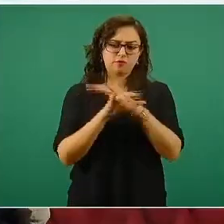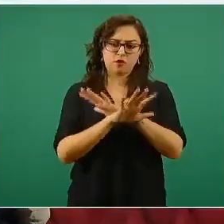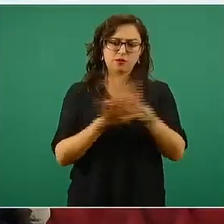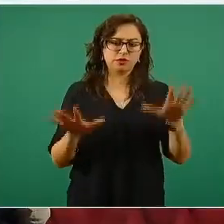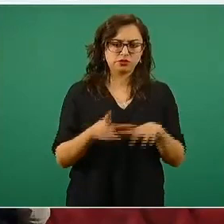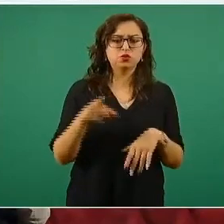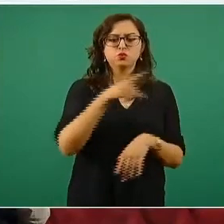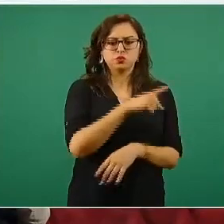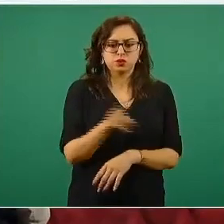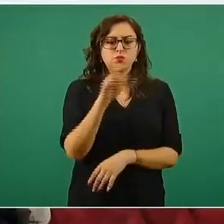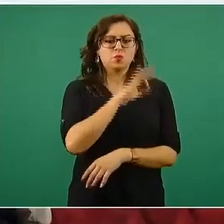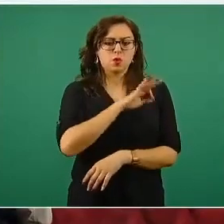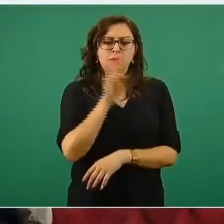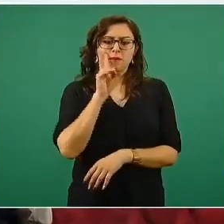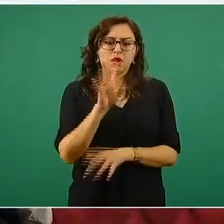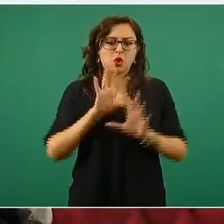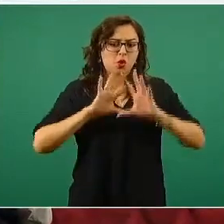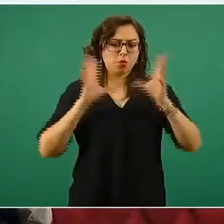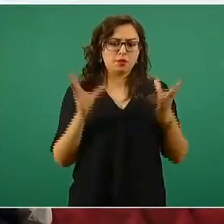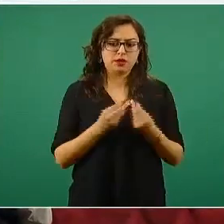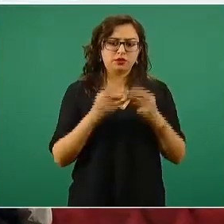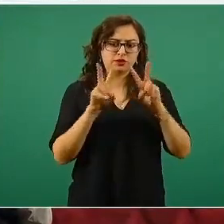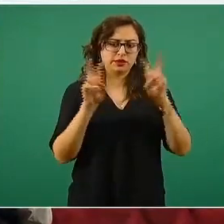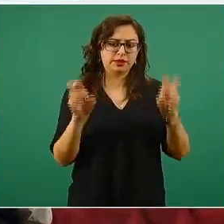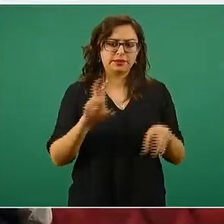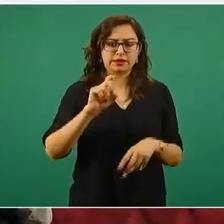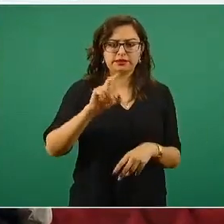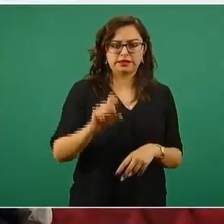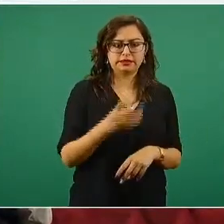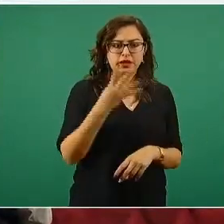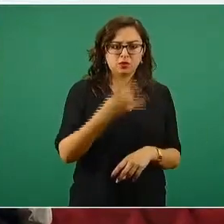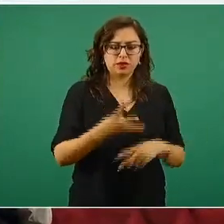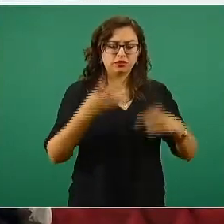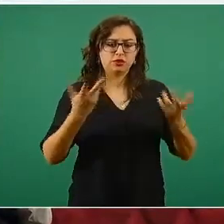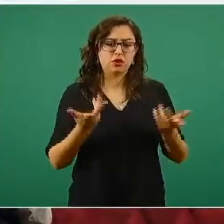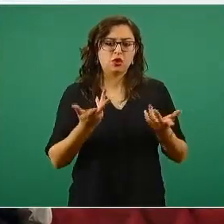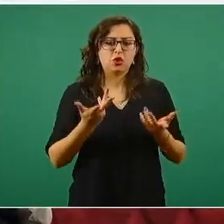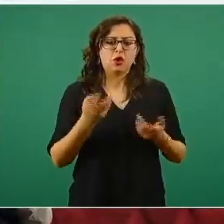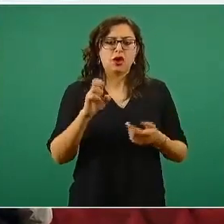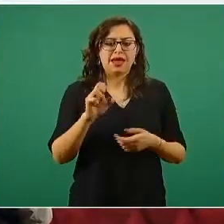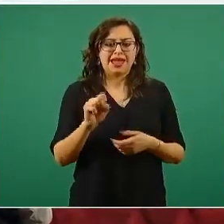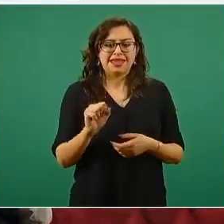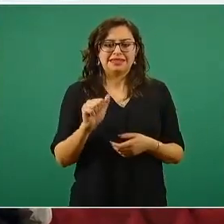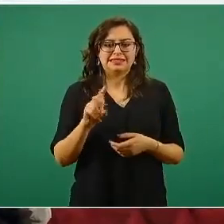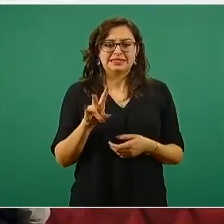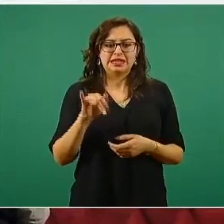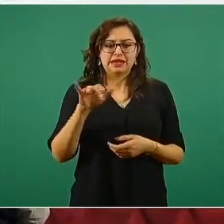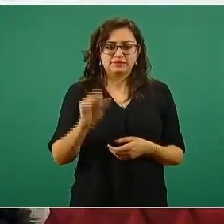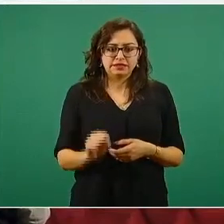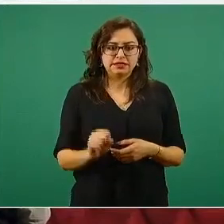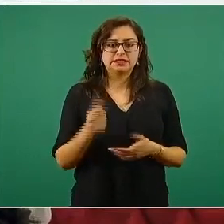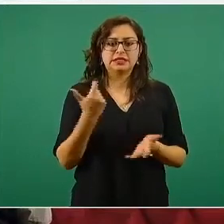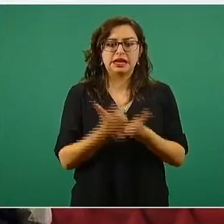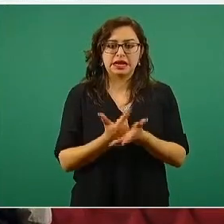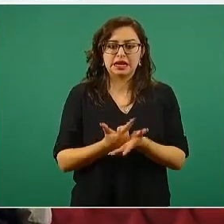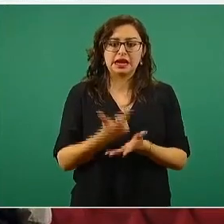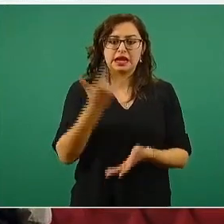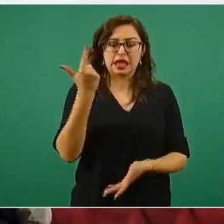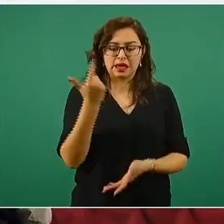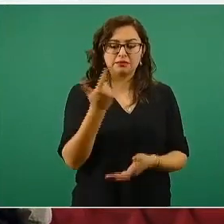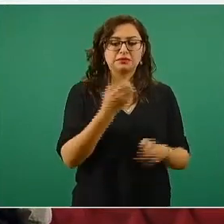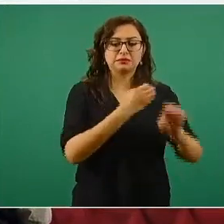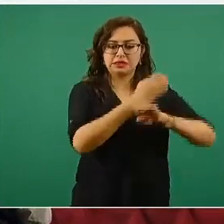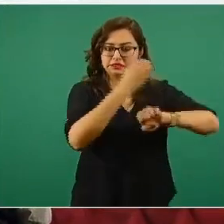estos 34 ESAVIs gravis por edad, por sexo y obviamente también por cada una de las entidades